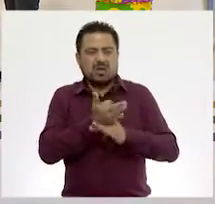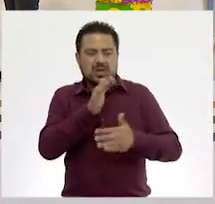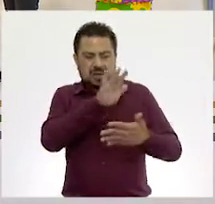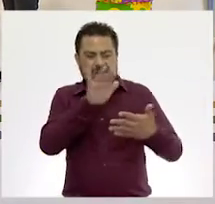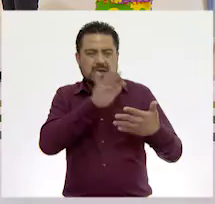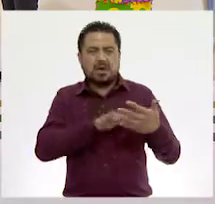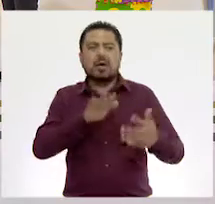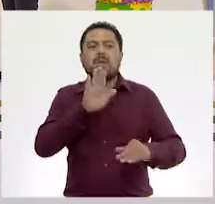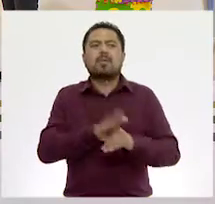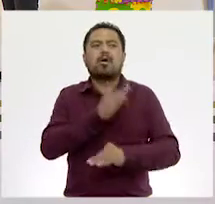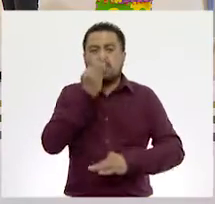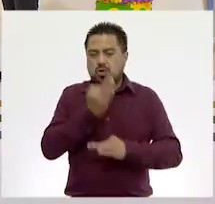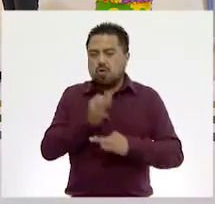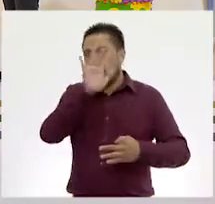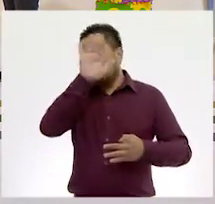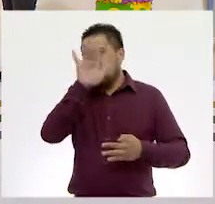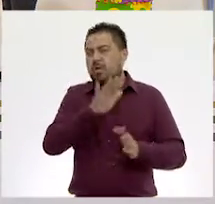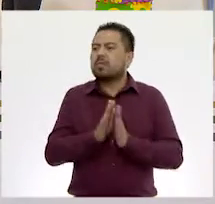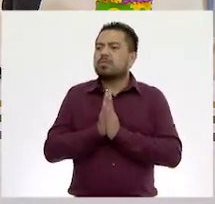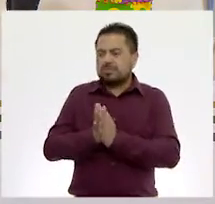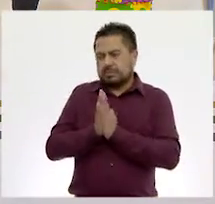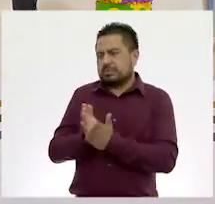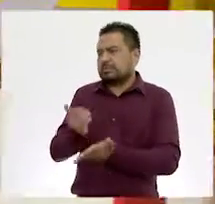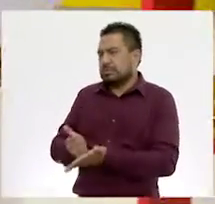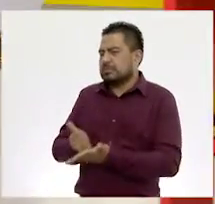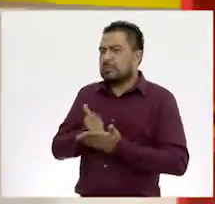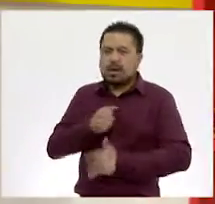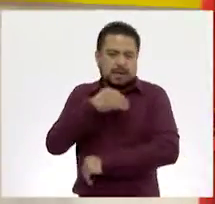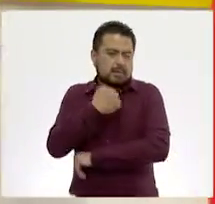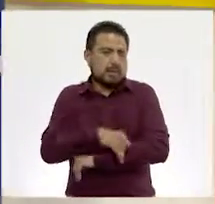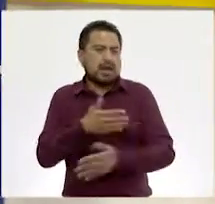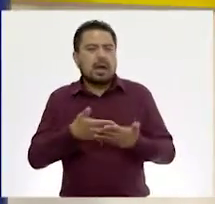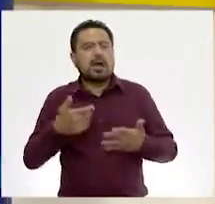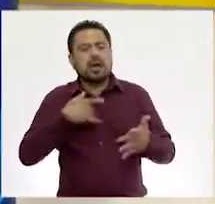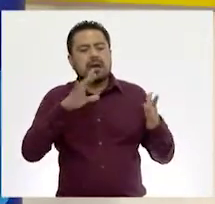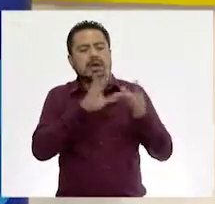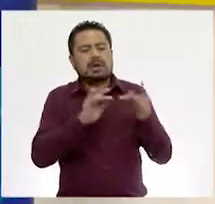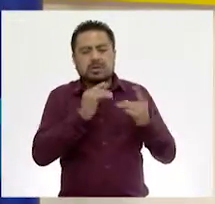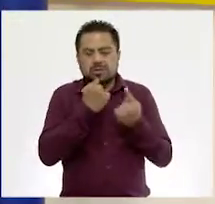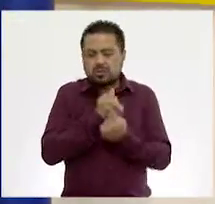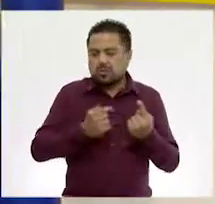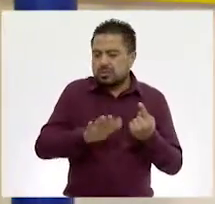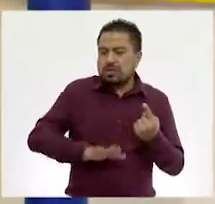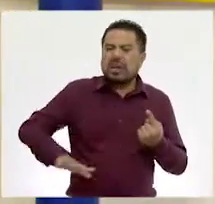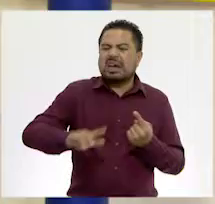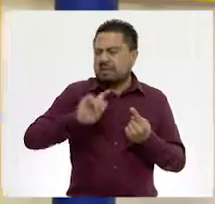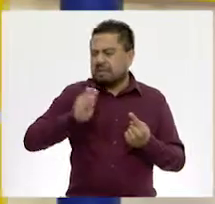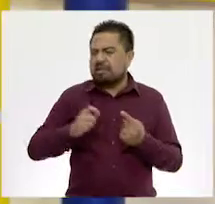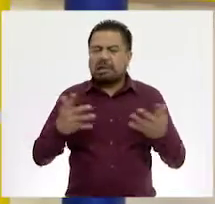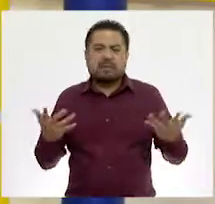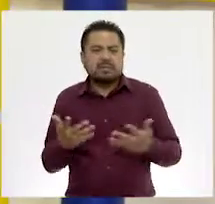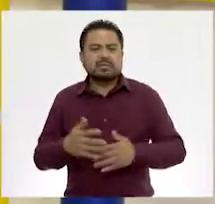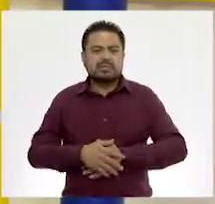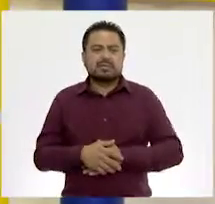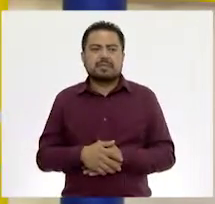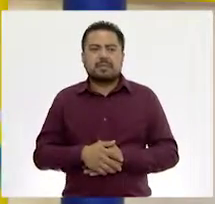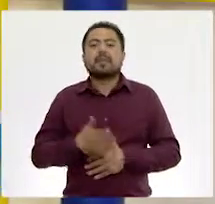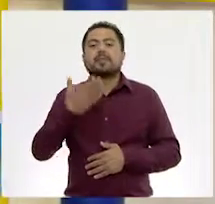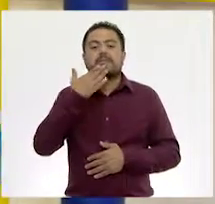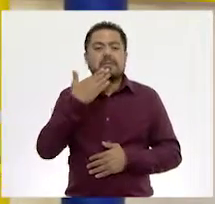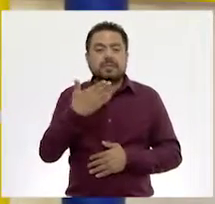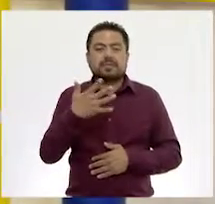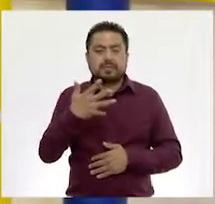lectura porque la vamos a leer, por favor. Perfecto, mientras yo les explico a los niños qué vamos a hacer.